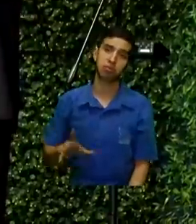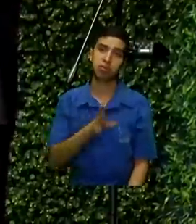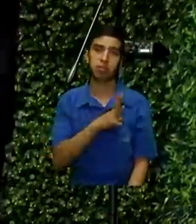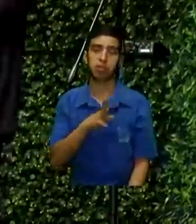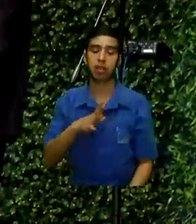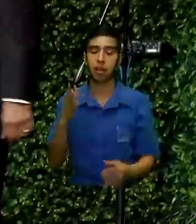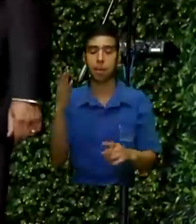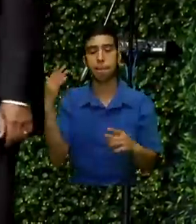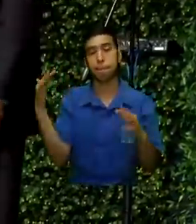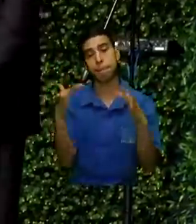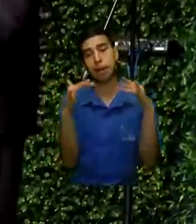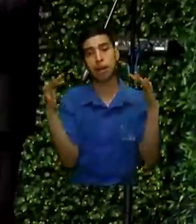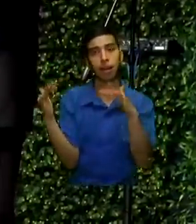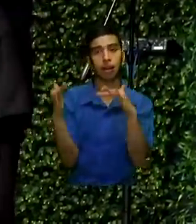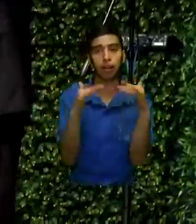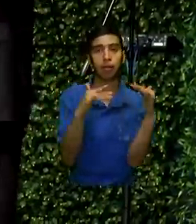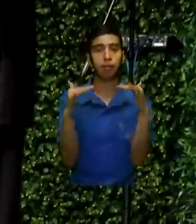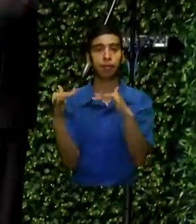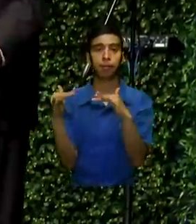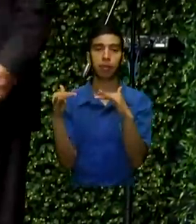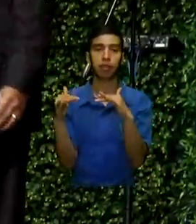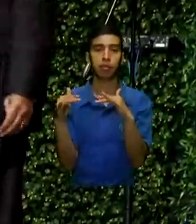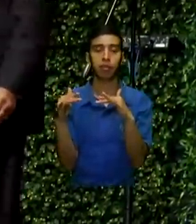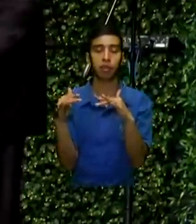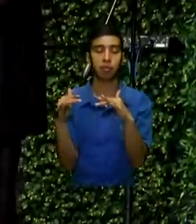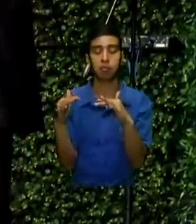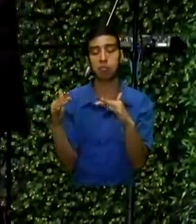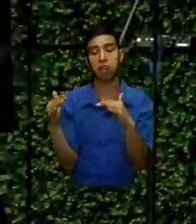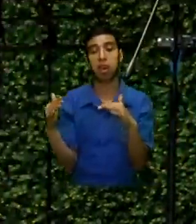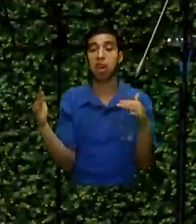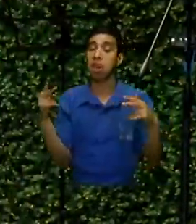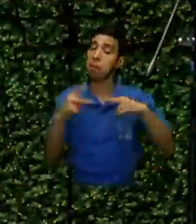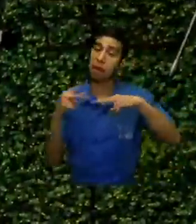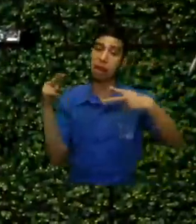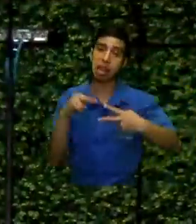Bien pelean por tonterías.